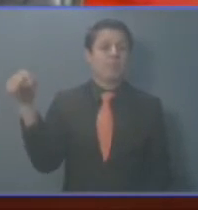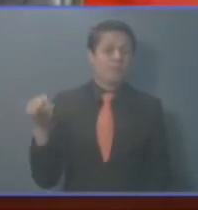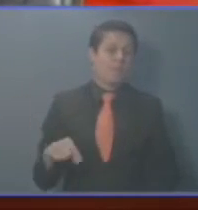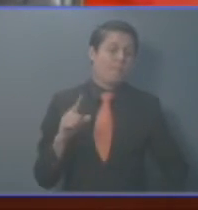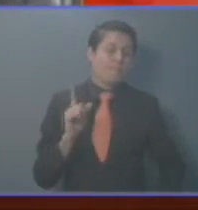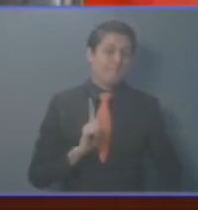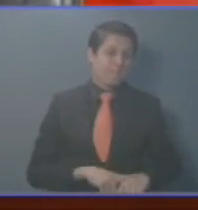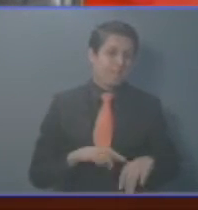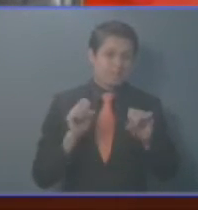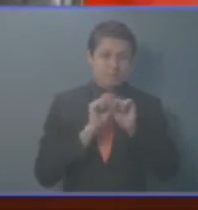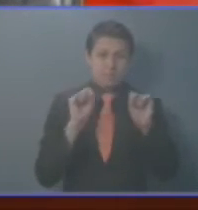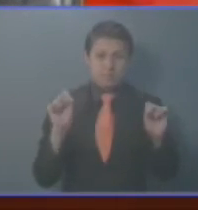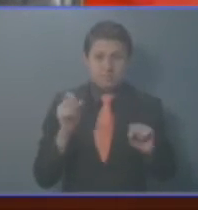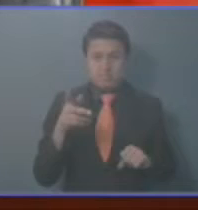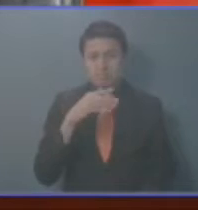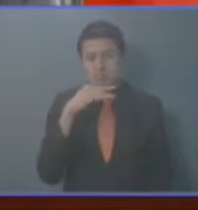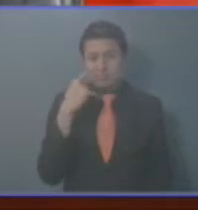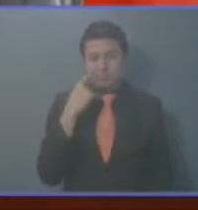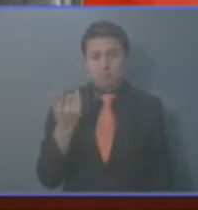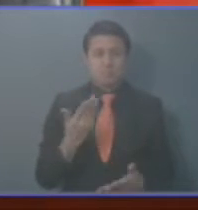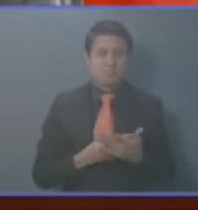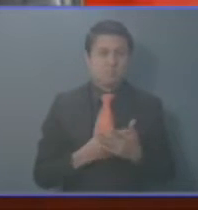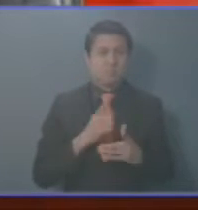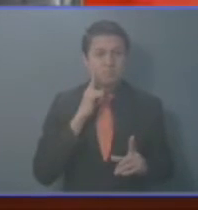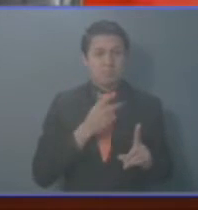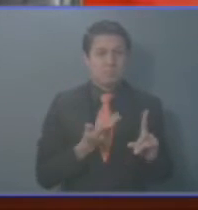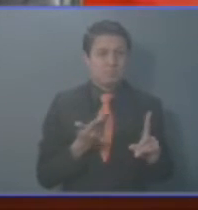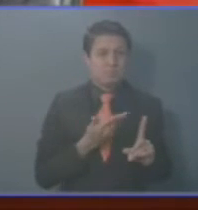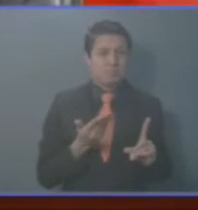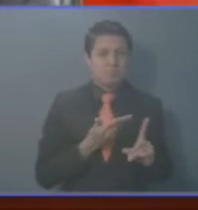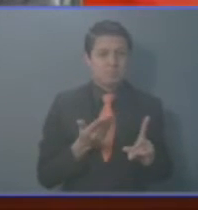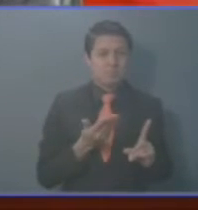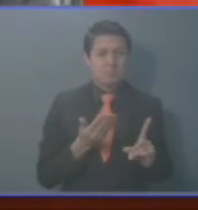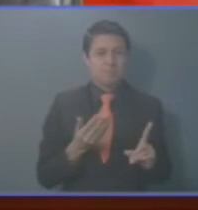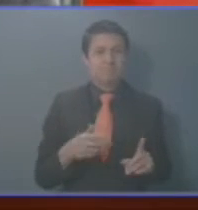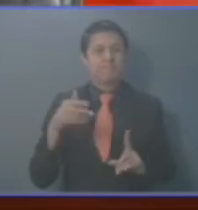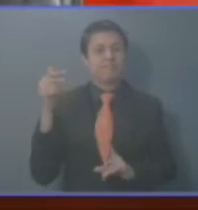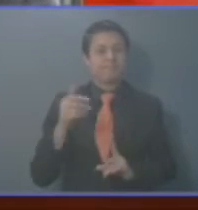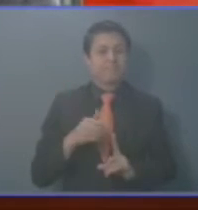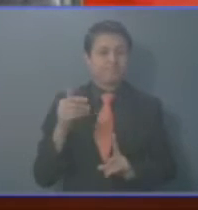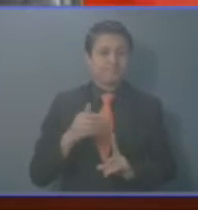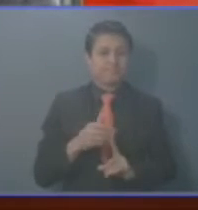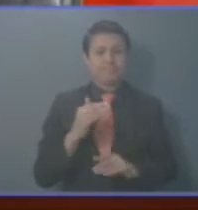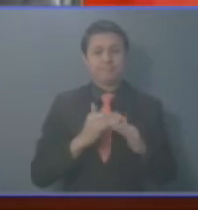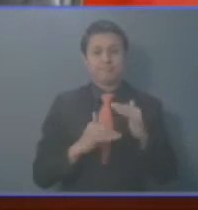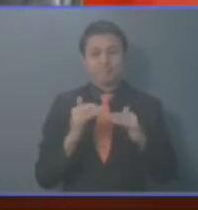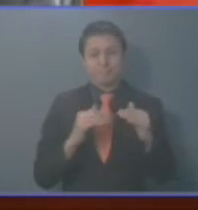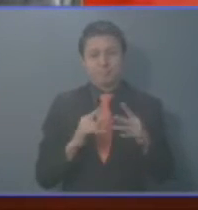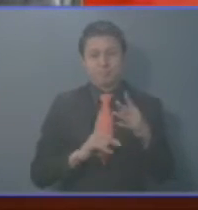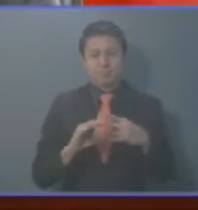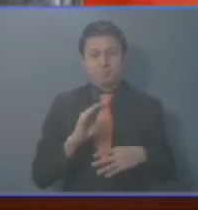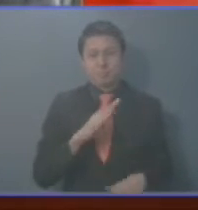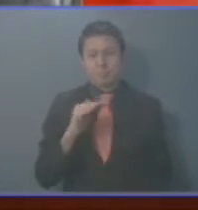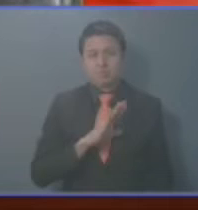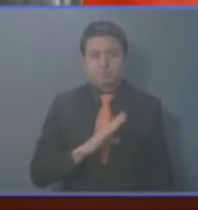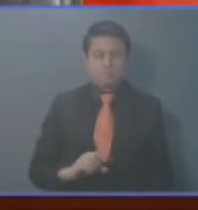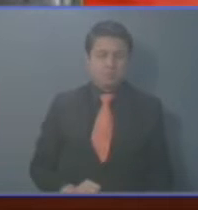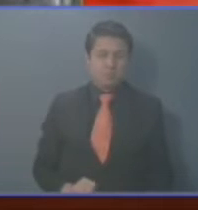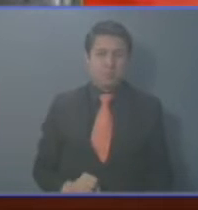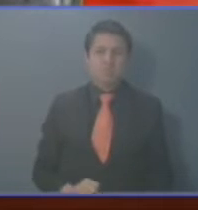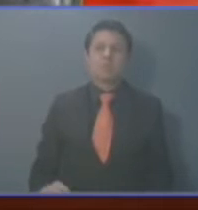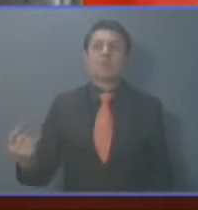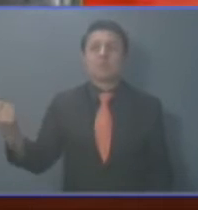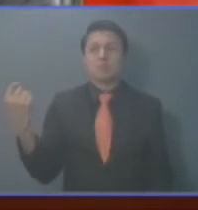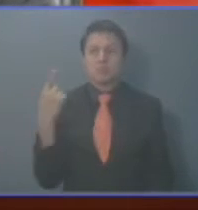el sistema educativo nacional no está cumpliendo con los fines y metas de la educación según nos manda la Constitución de la República, lo que es,